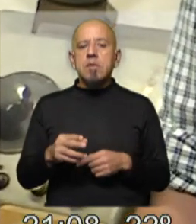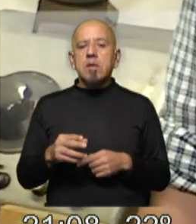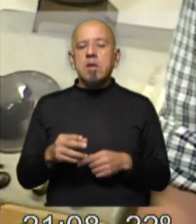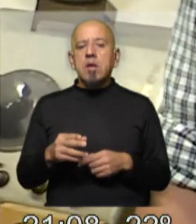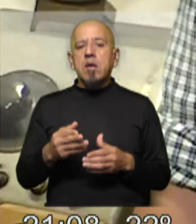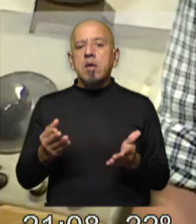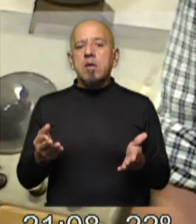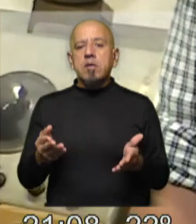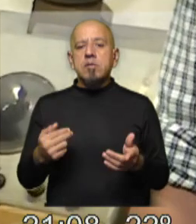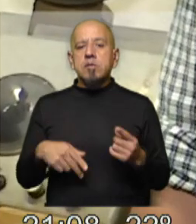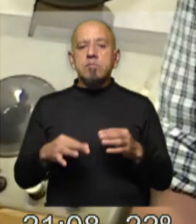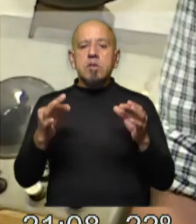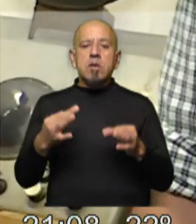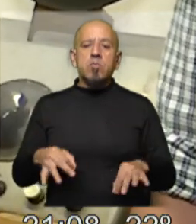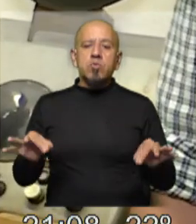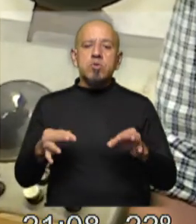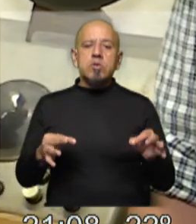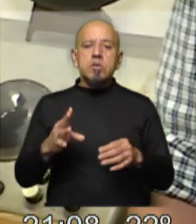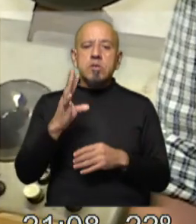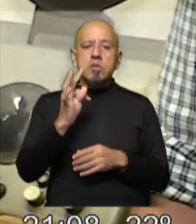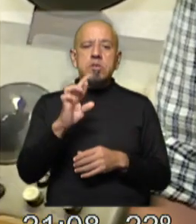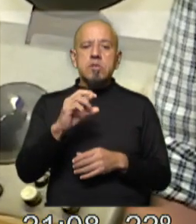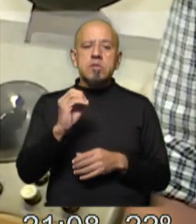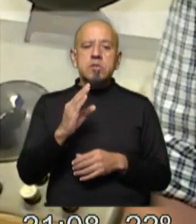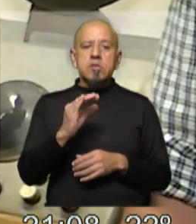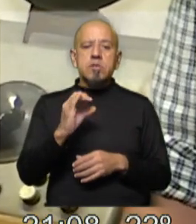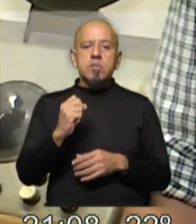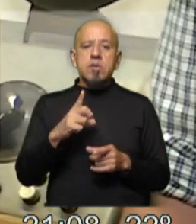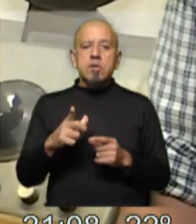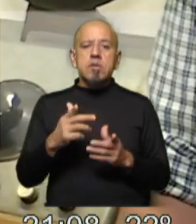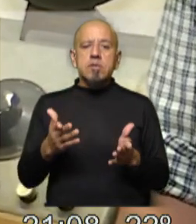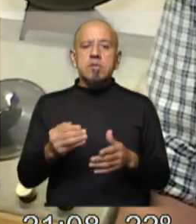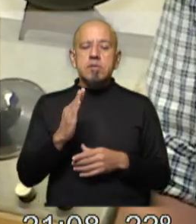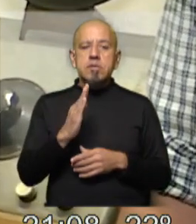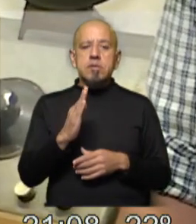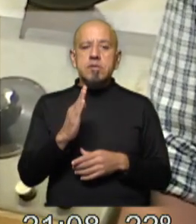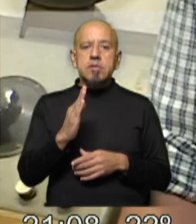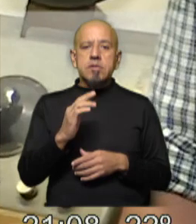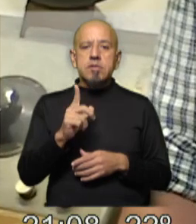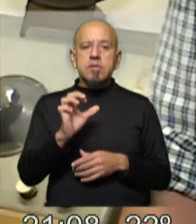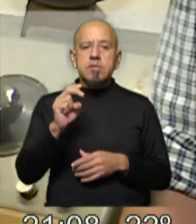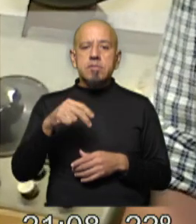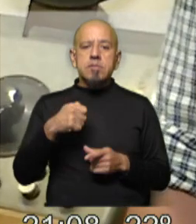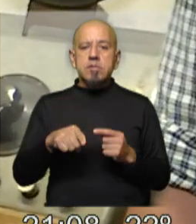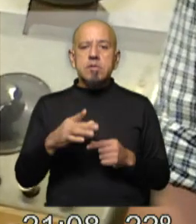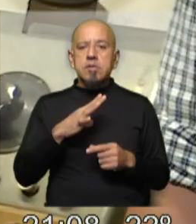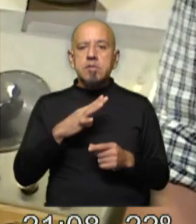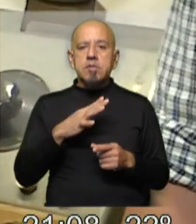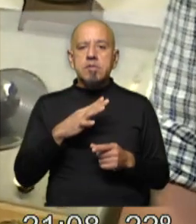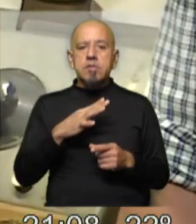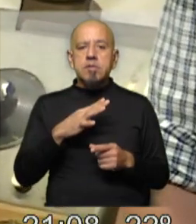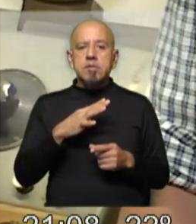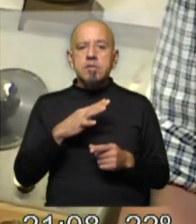icónico para la música tropical y como bien ustedes decían, la música tropical, la plena, está vigente y todas